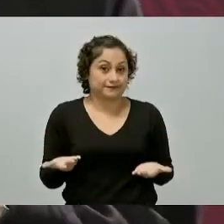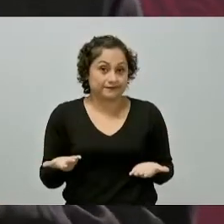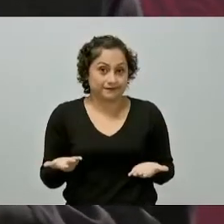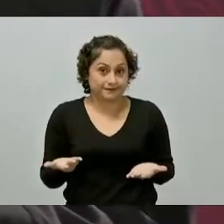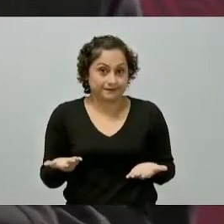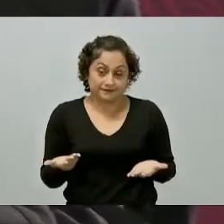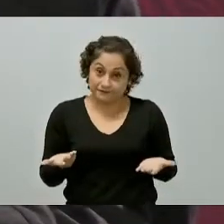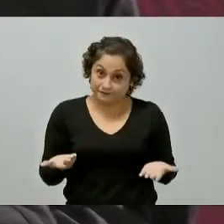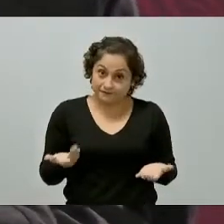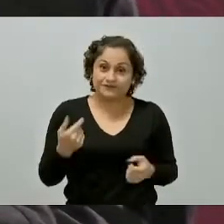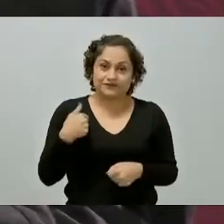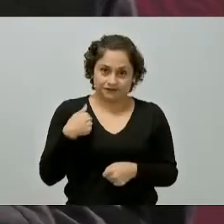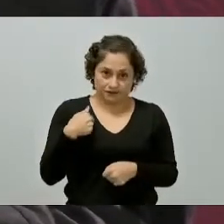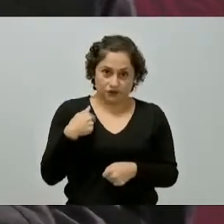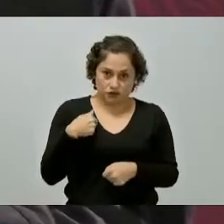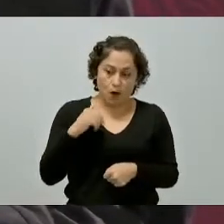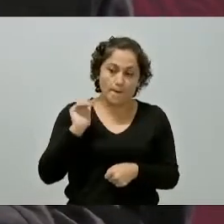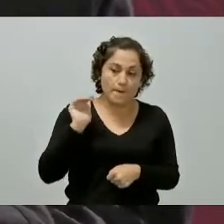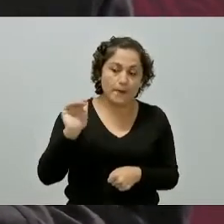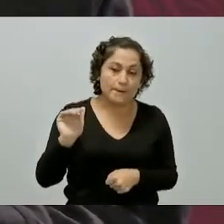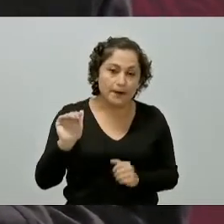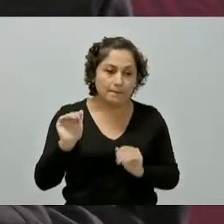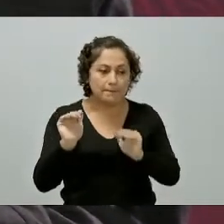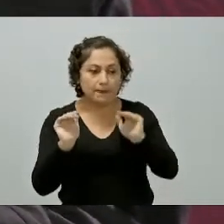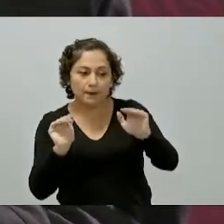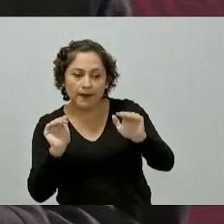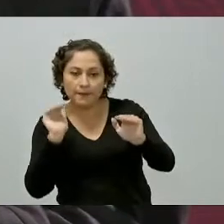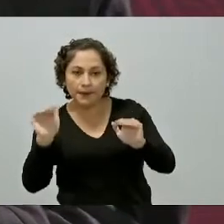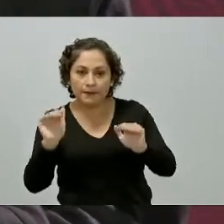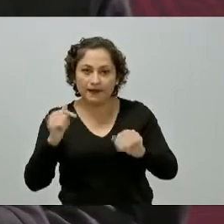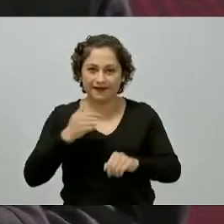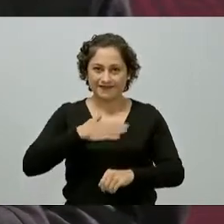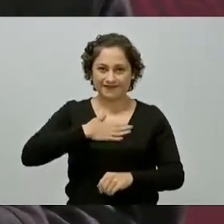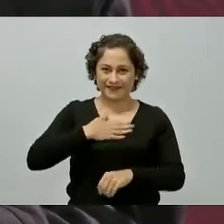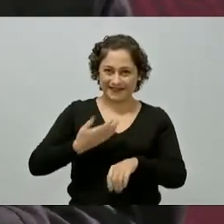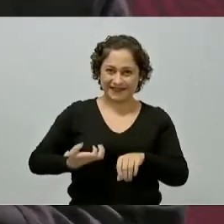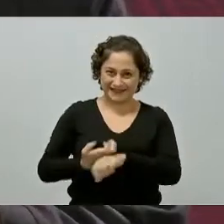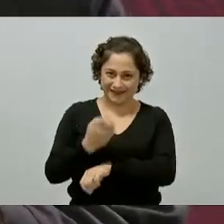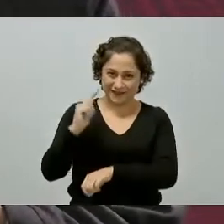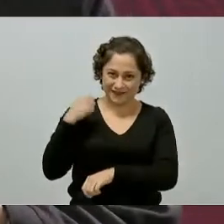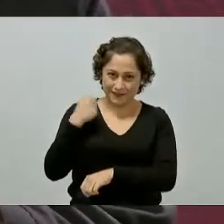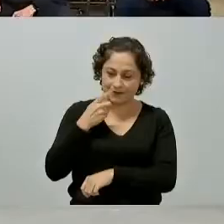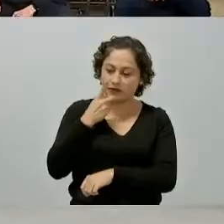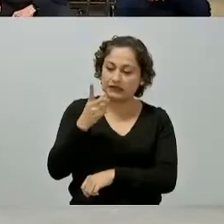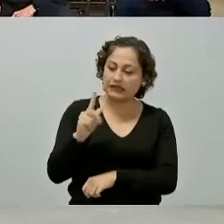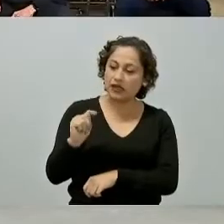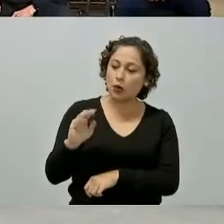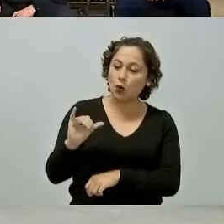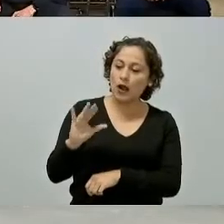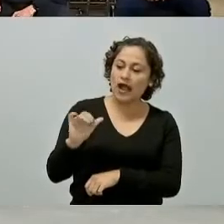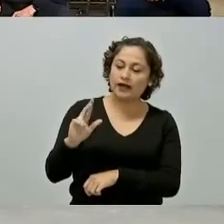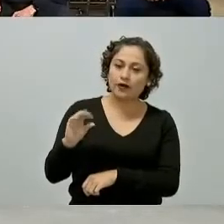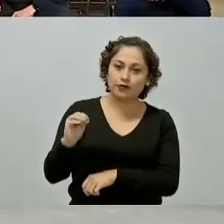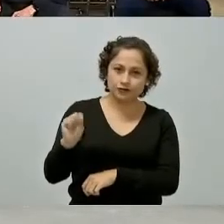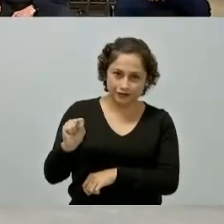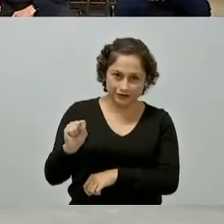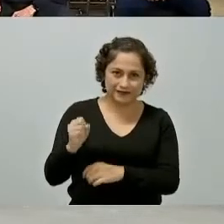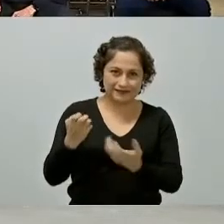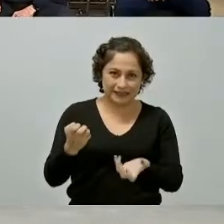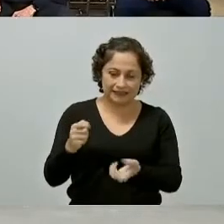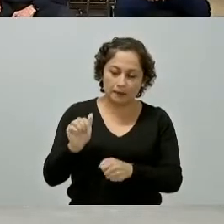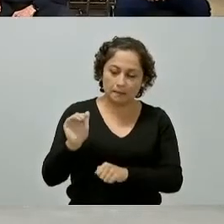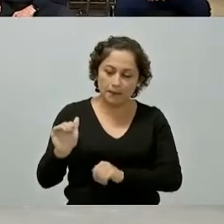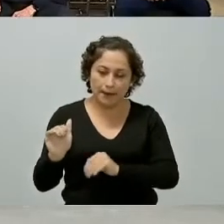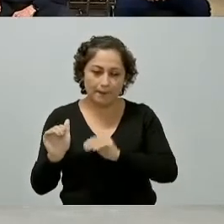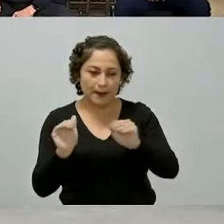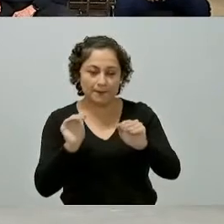picarles para cucarlos como dicen en mi tierra pero el aeropuerto Felipe